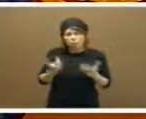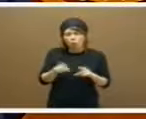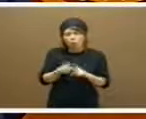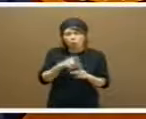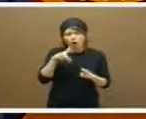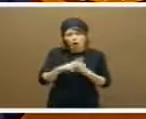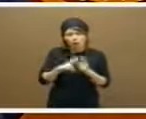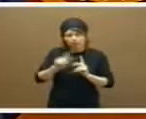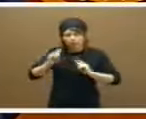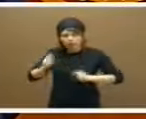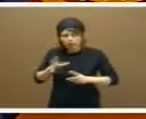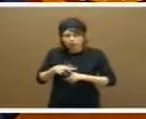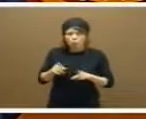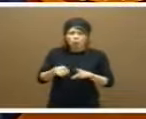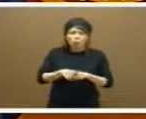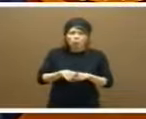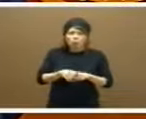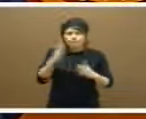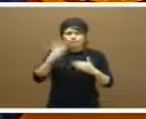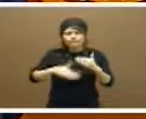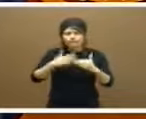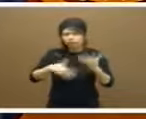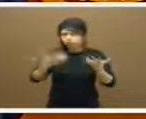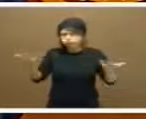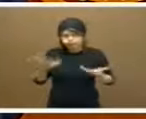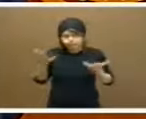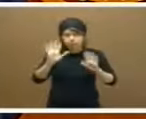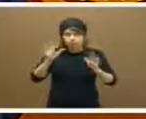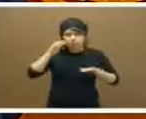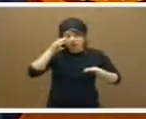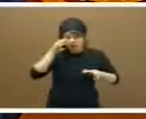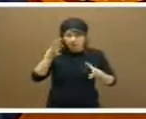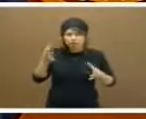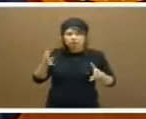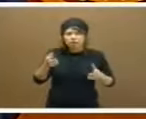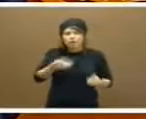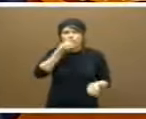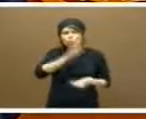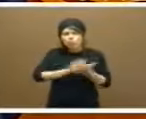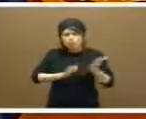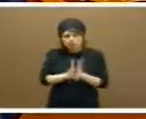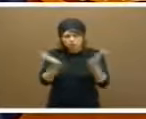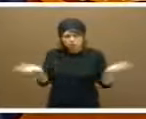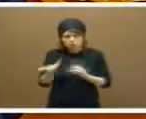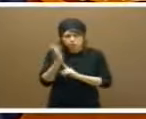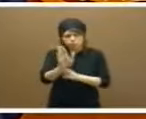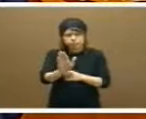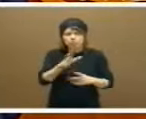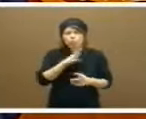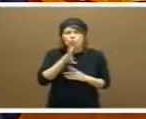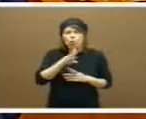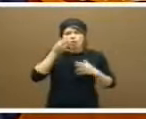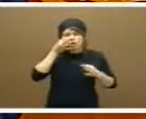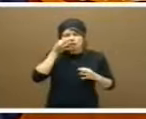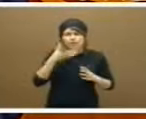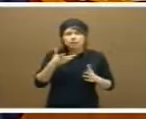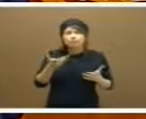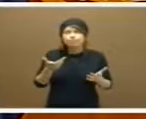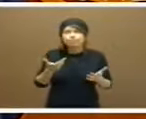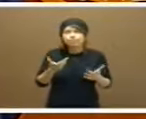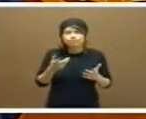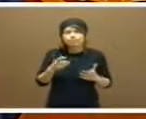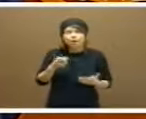un instrumento para en el plazo tal, pero realmente cuando se trae la propuesta de impulso es porque el adelanto